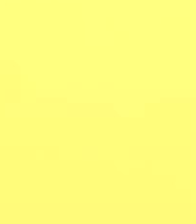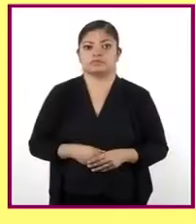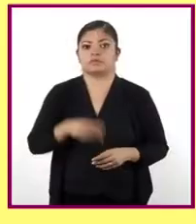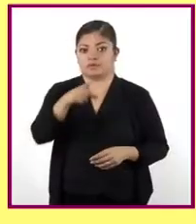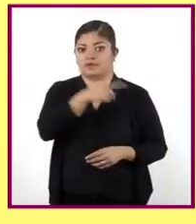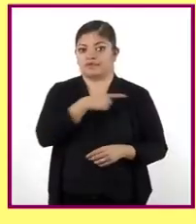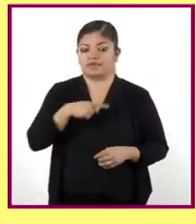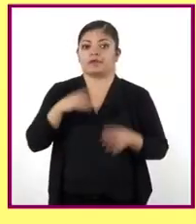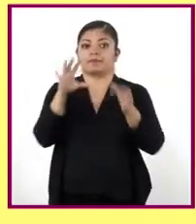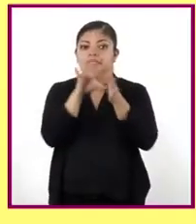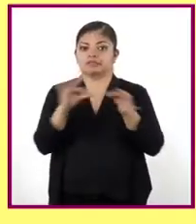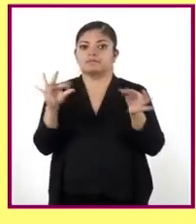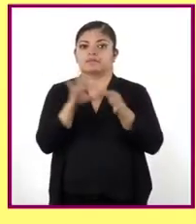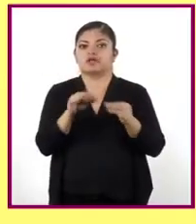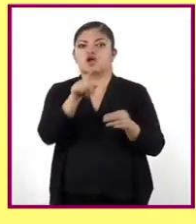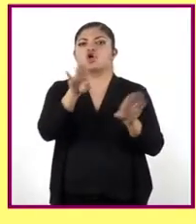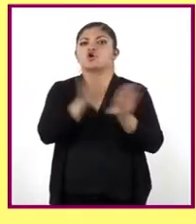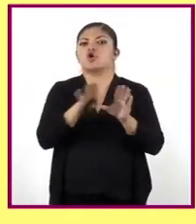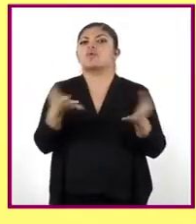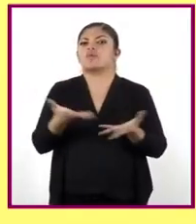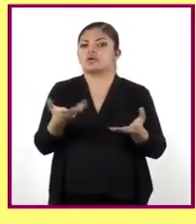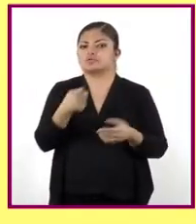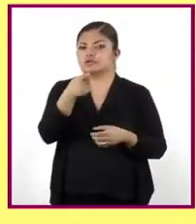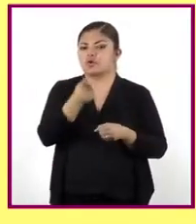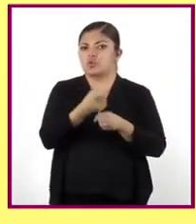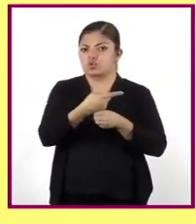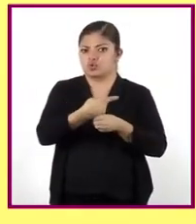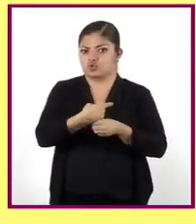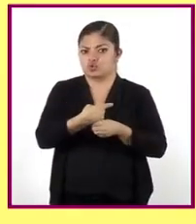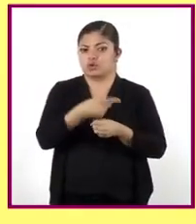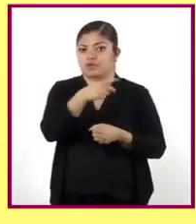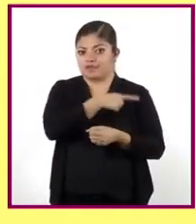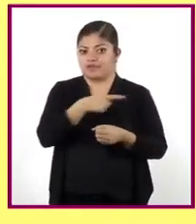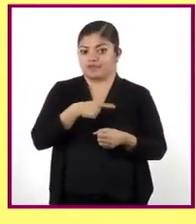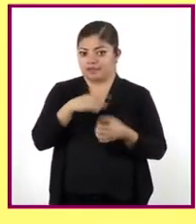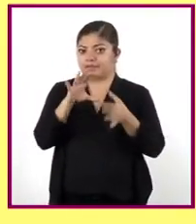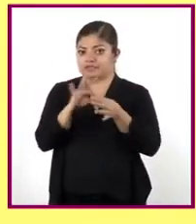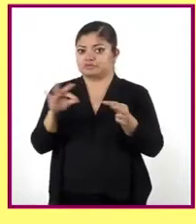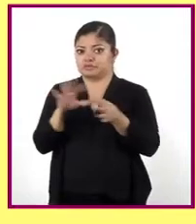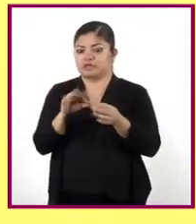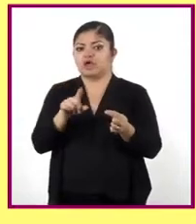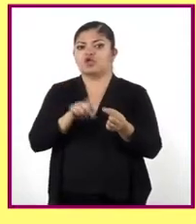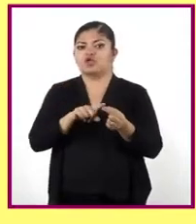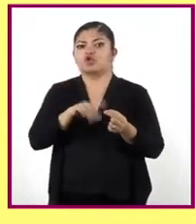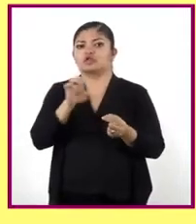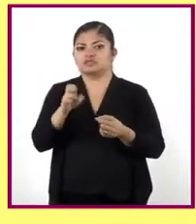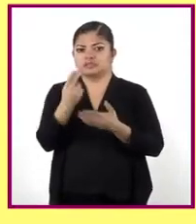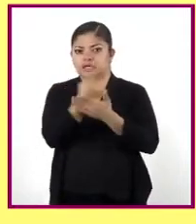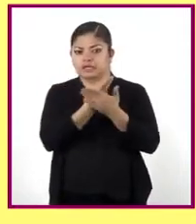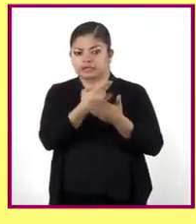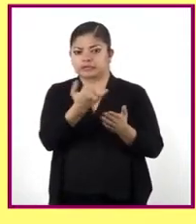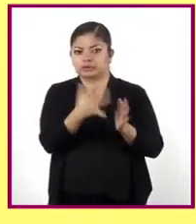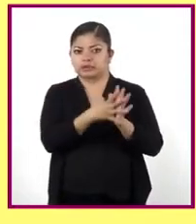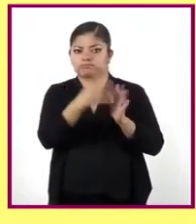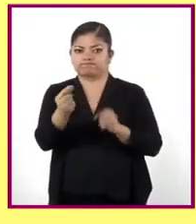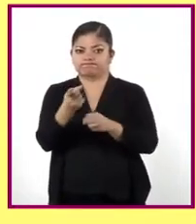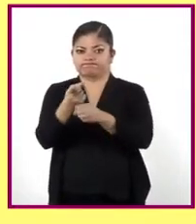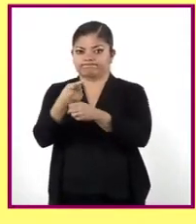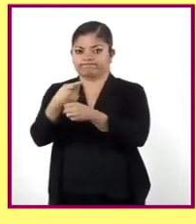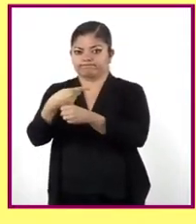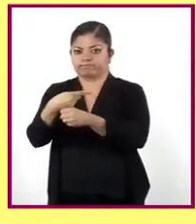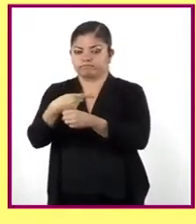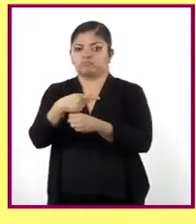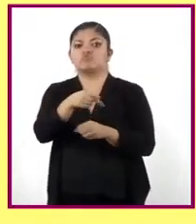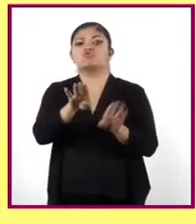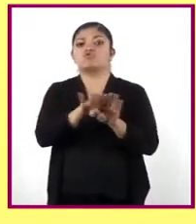Describan cómo armaron sus brújulas. Expliquen con diagramas hacia dónde se dirige la punta de la aguja, dependiendo de cómo